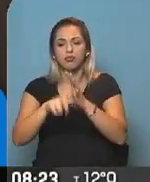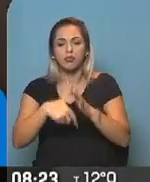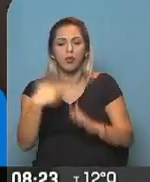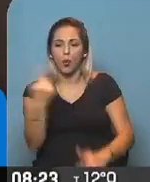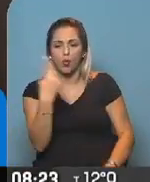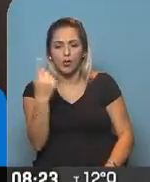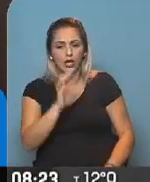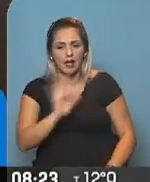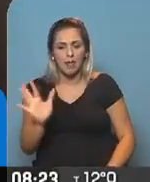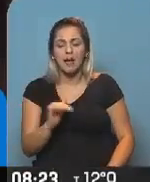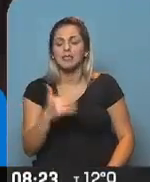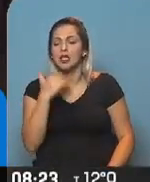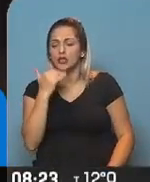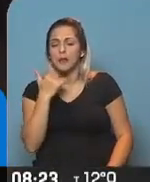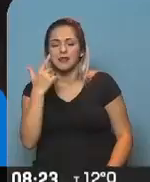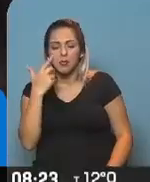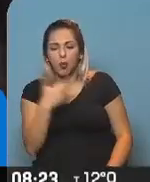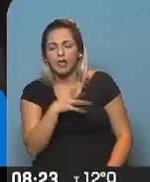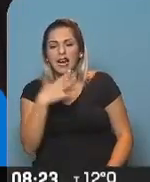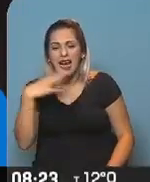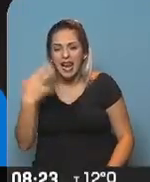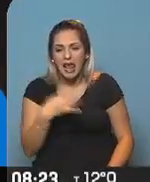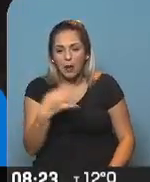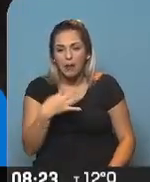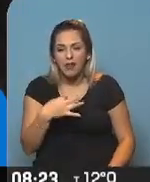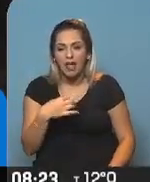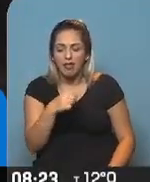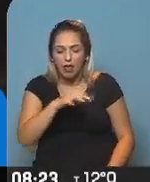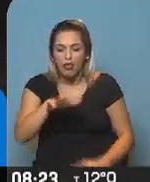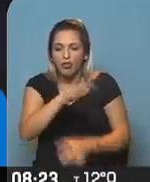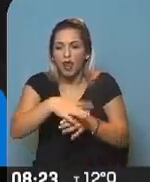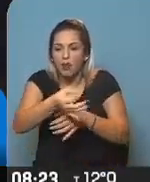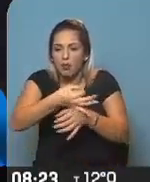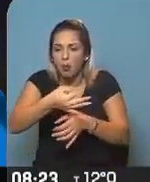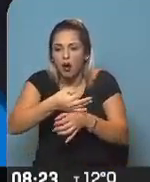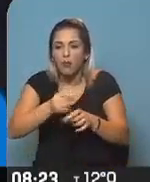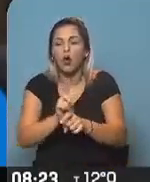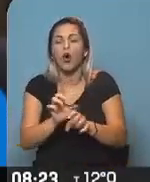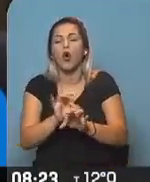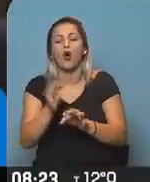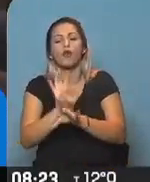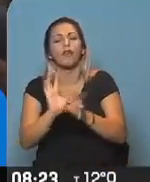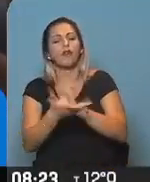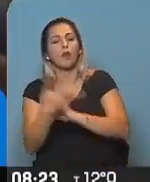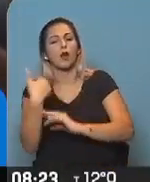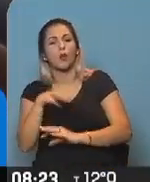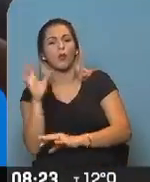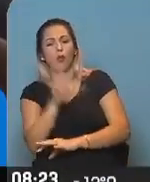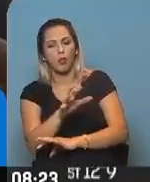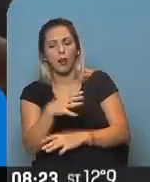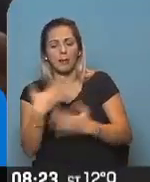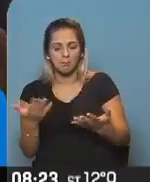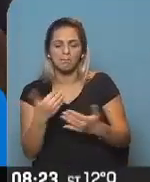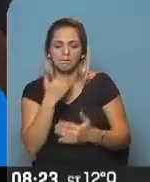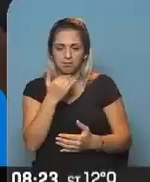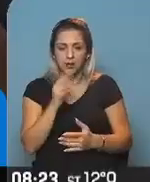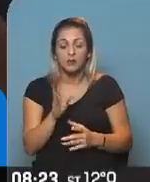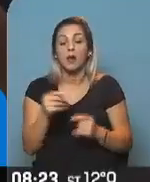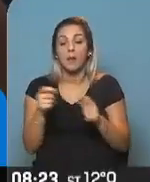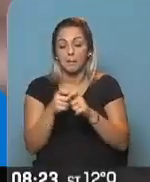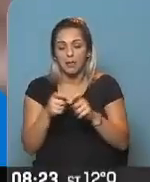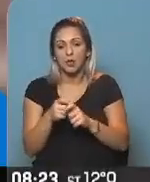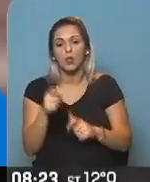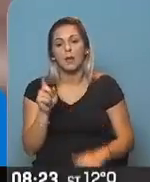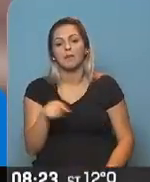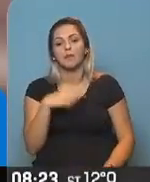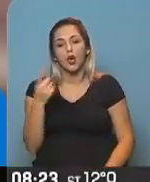sabe si muestra la realidad pueblerina o se burla de ella. Está dirigido por Pablo Aparo y Martín Benchimol. Ikigai,